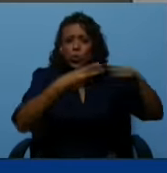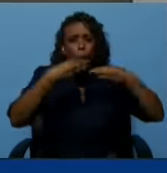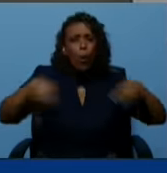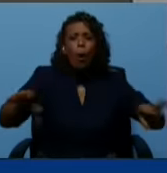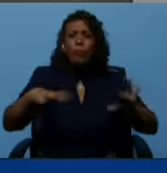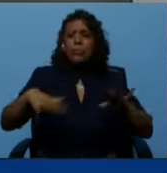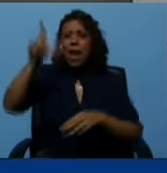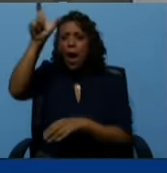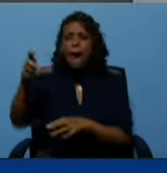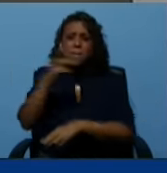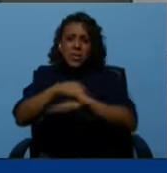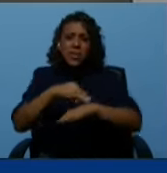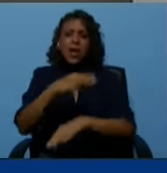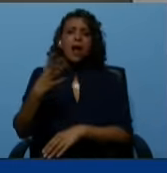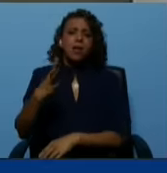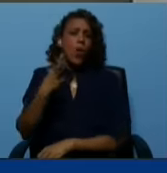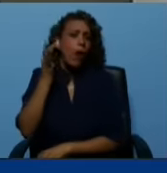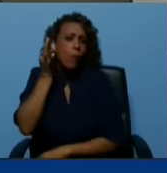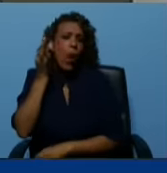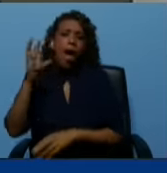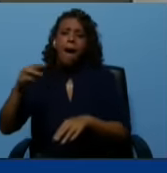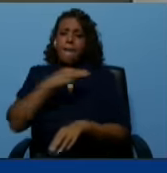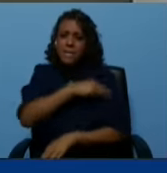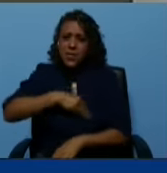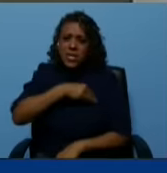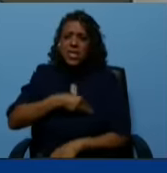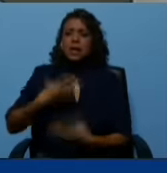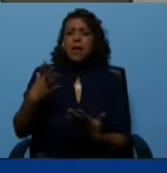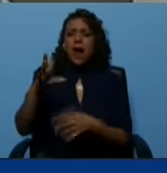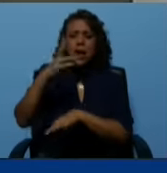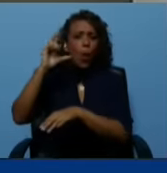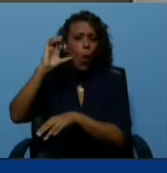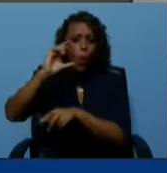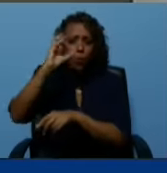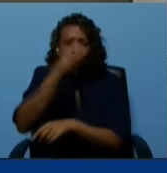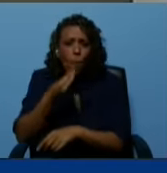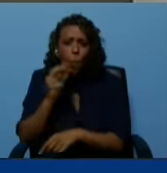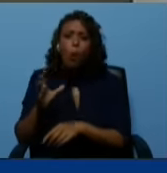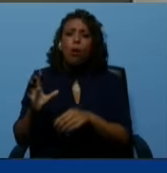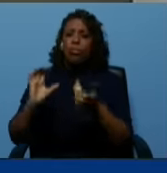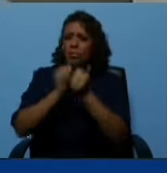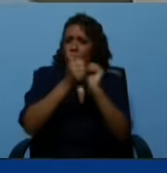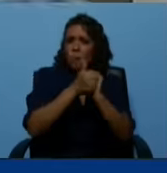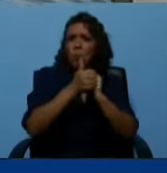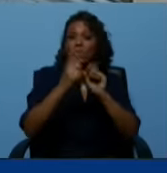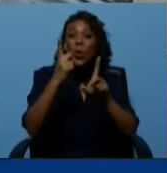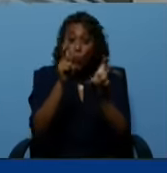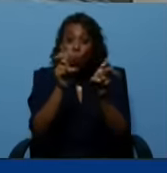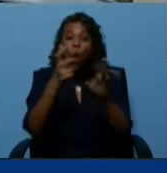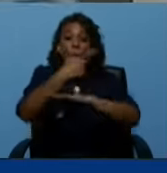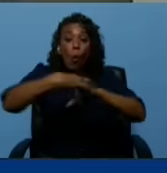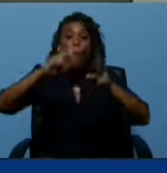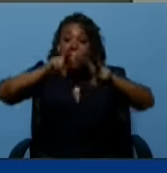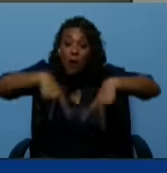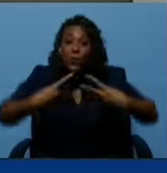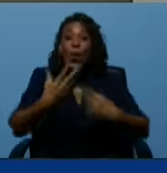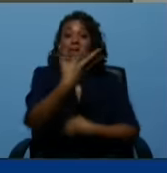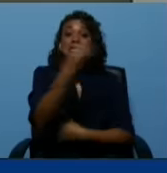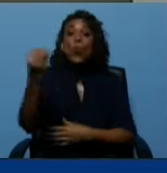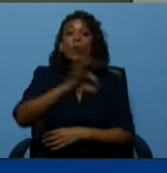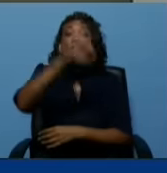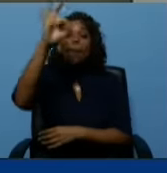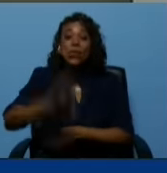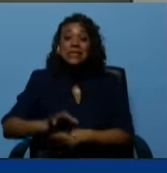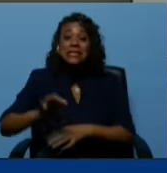en mujer, en juventud, en deporte. Conformé un nuevo gobierno, hice una renovación del